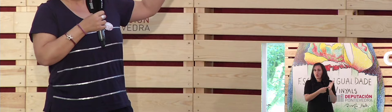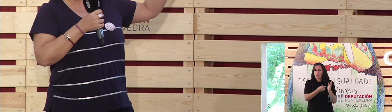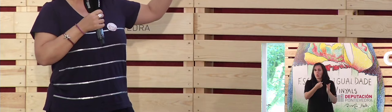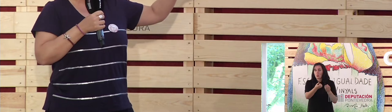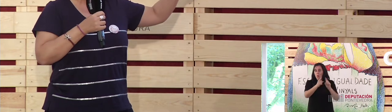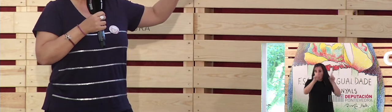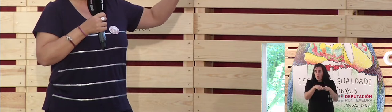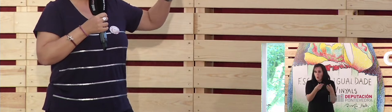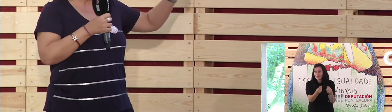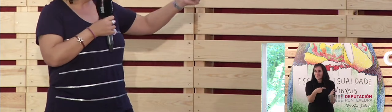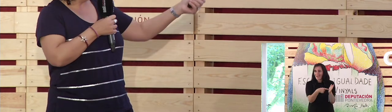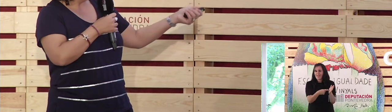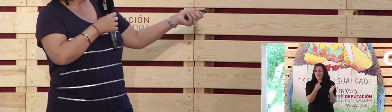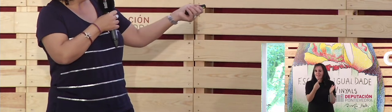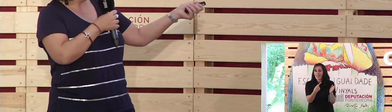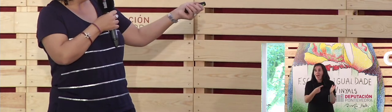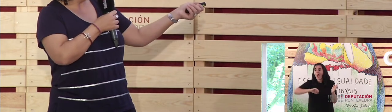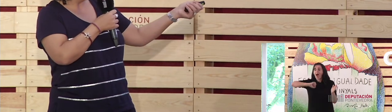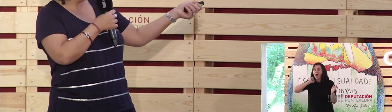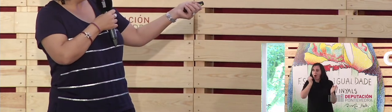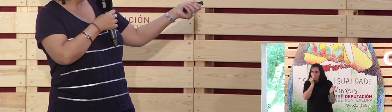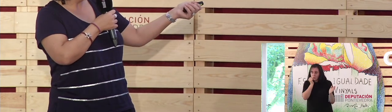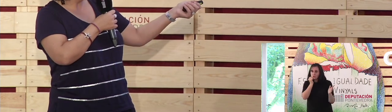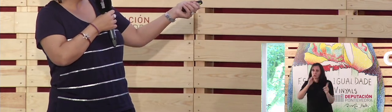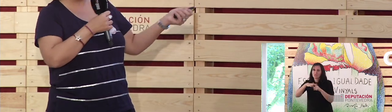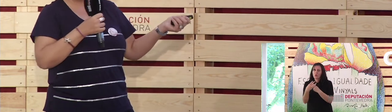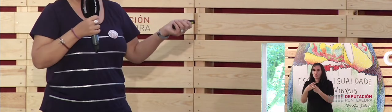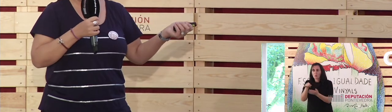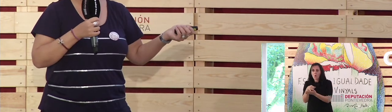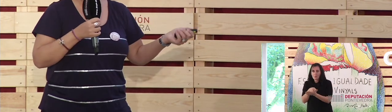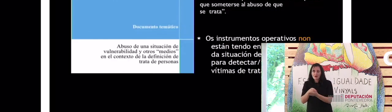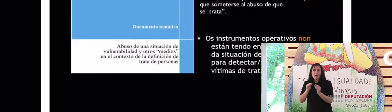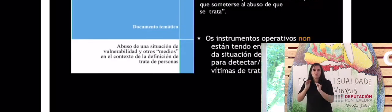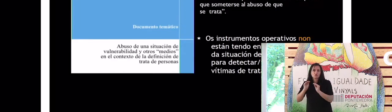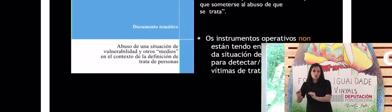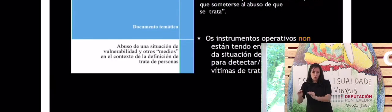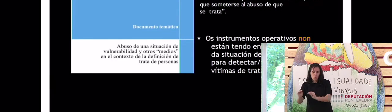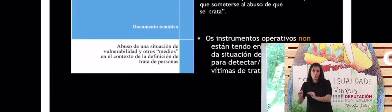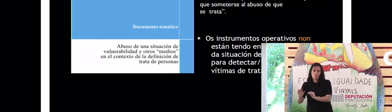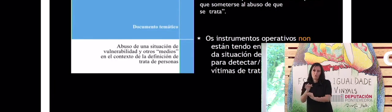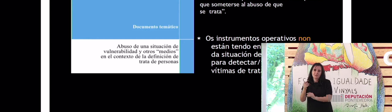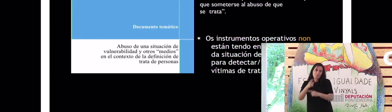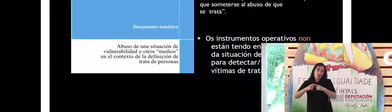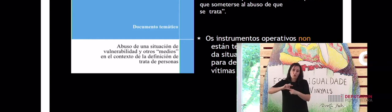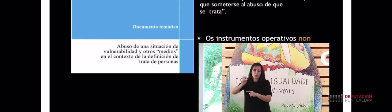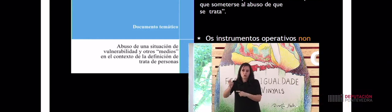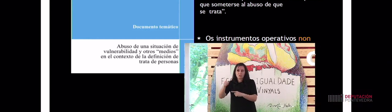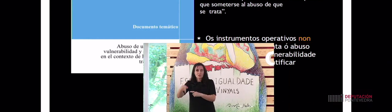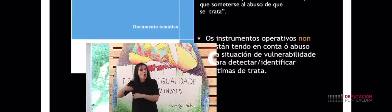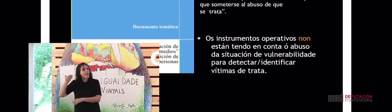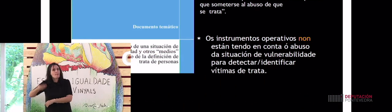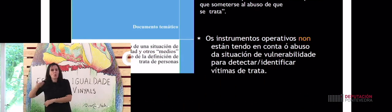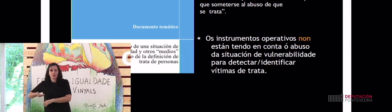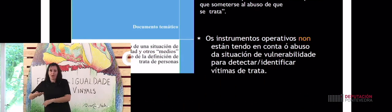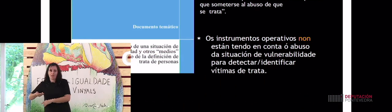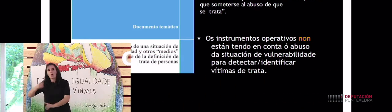vos comentaba antes, que o abuso da situación de vulnerabilidade de outros medios resulta ser elemental para que nos Estados